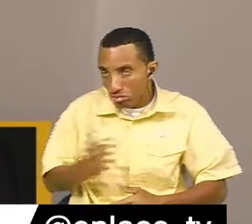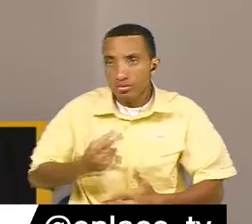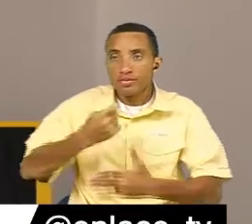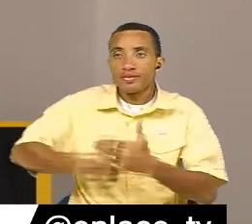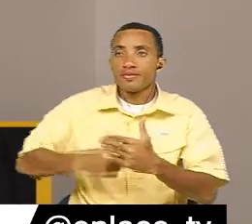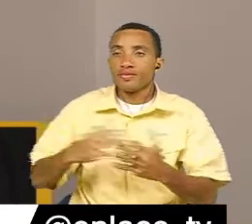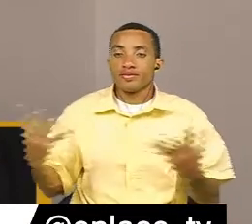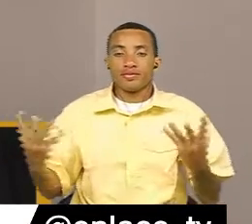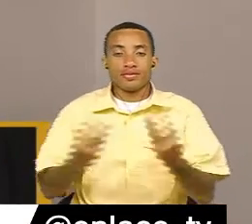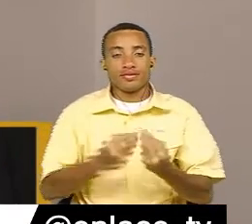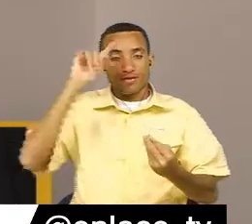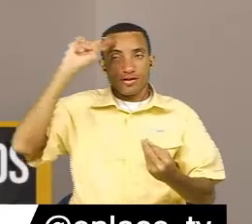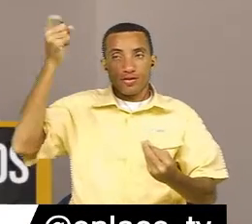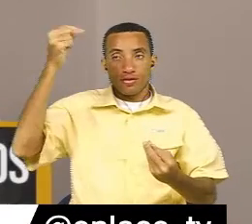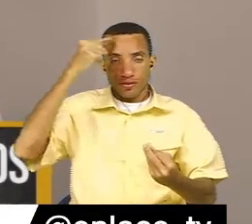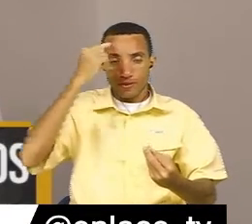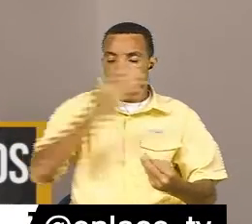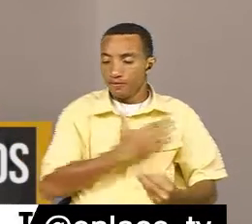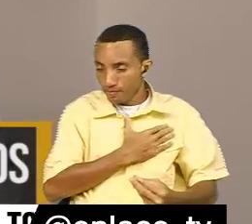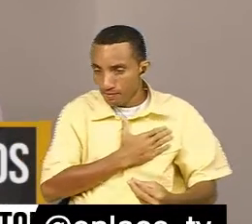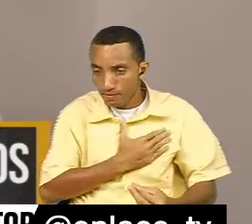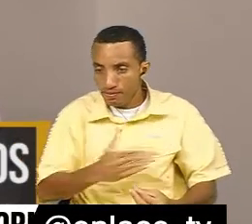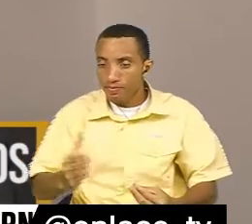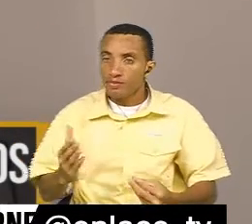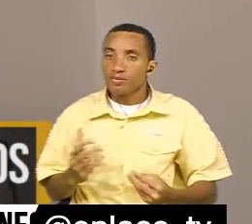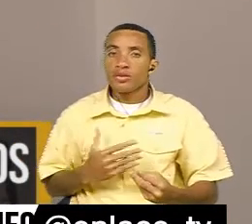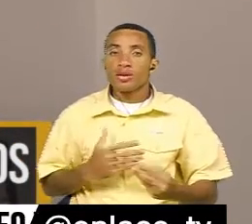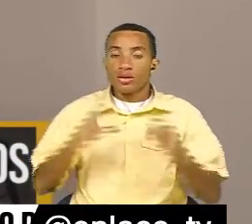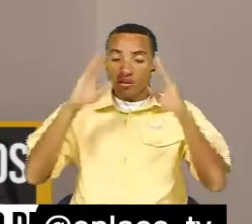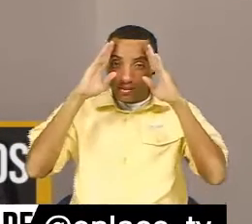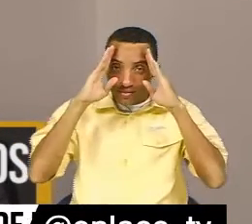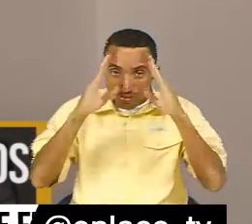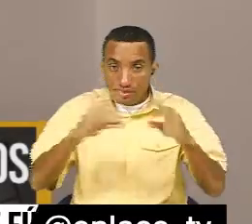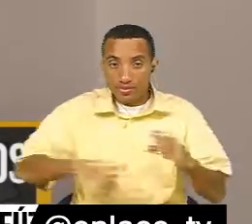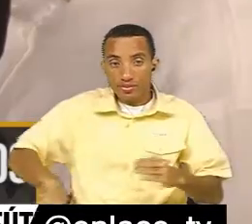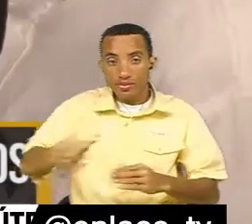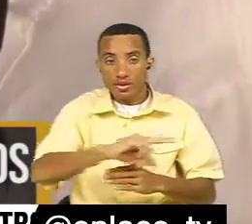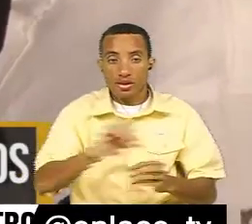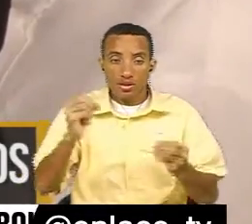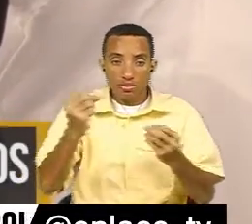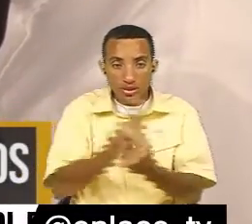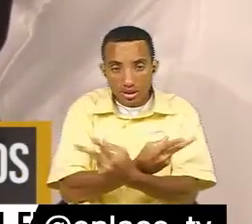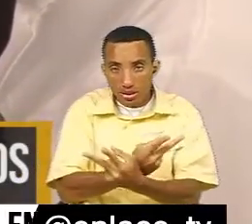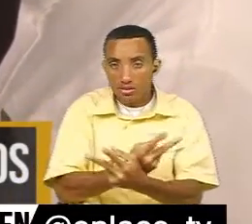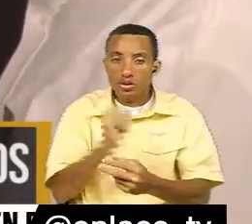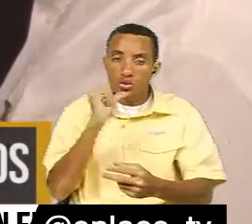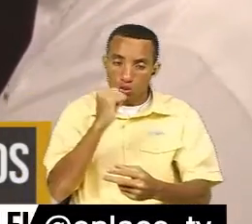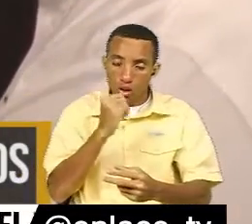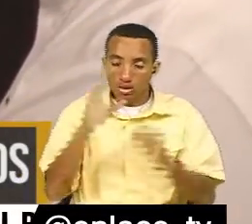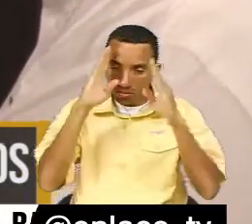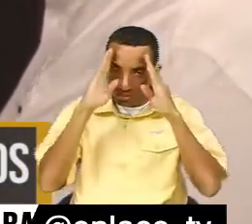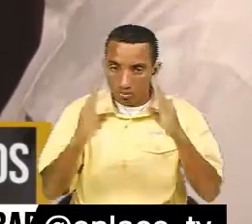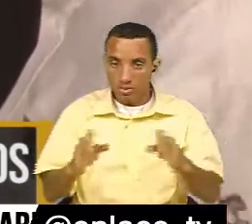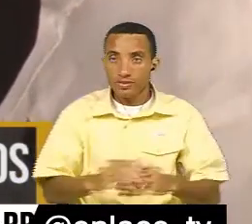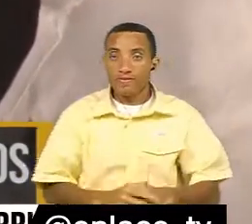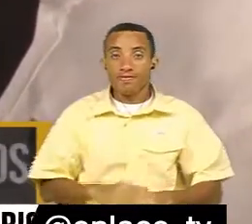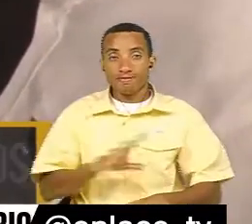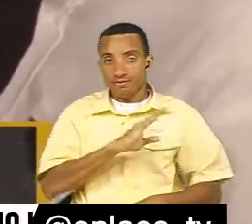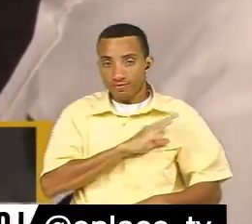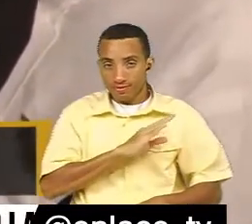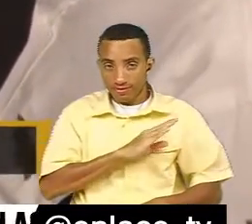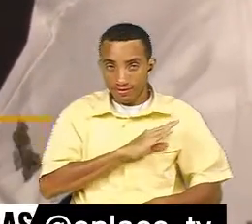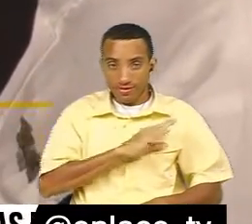equipo de gobierno está presto a prestarle esas atenciones que merecen la víctima. El pronunciamiento del alcalde de Barranca Bermeja se hizo